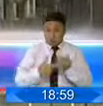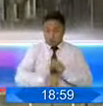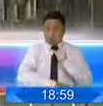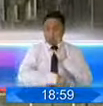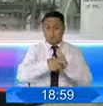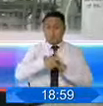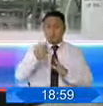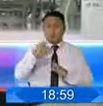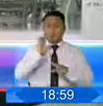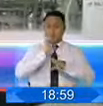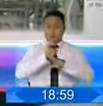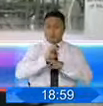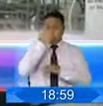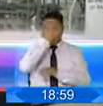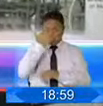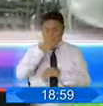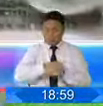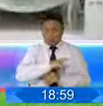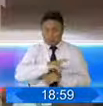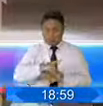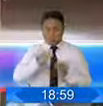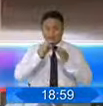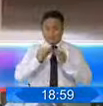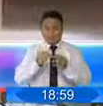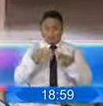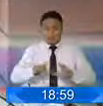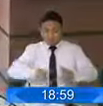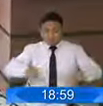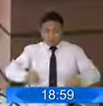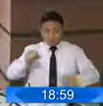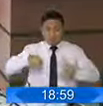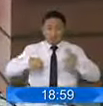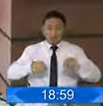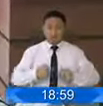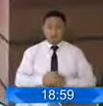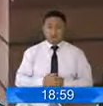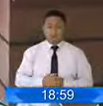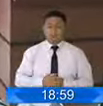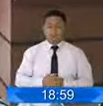repotenciación de la refinería de Esmeraldas, informó Héctor Romero.